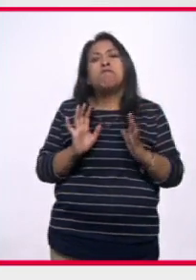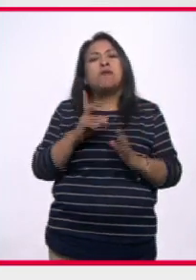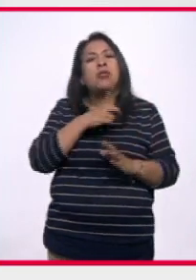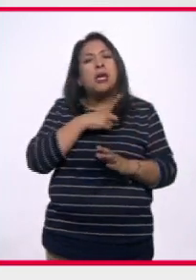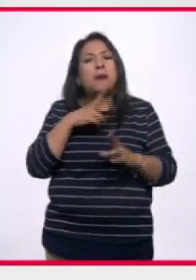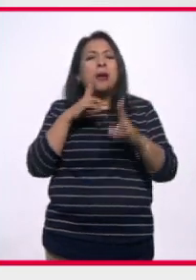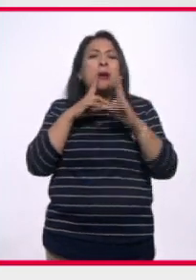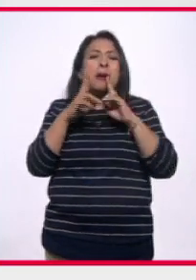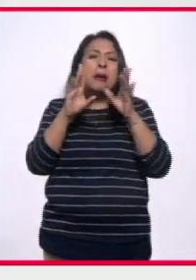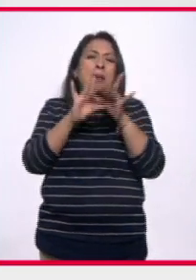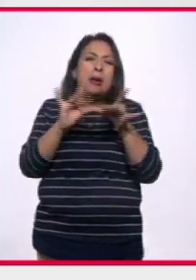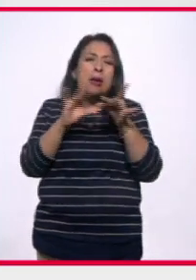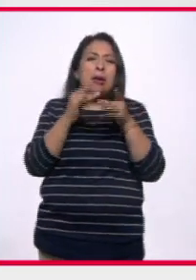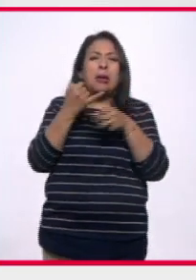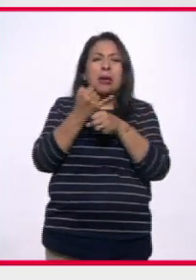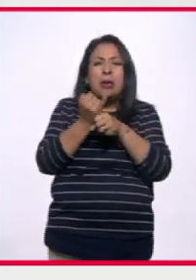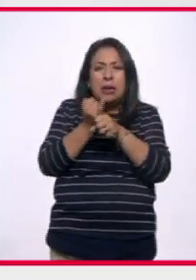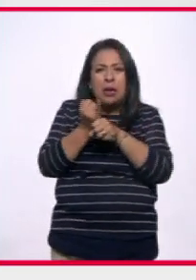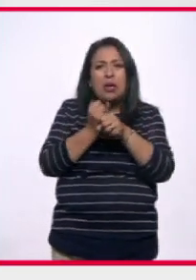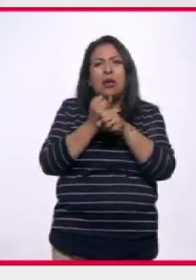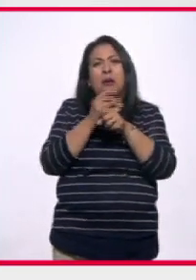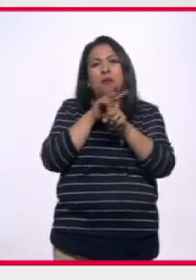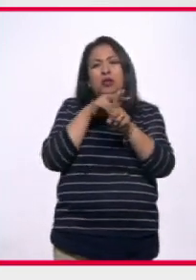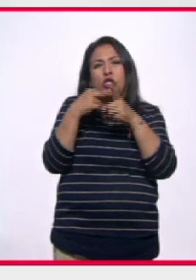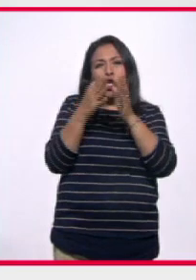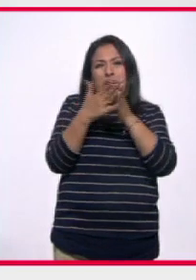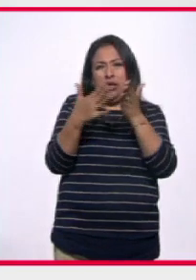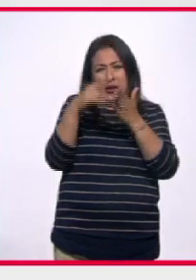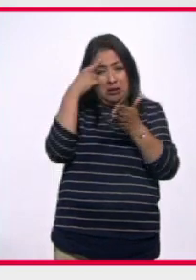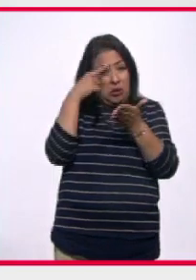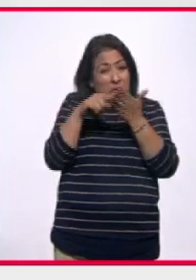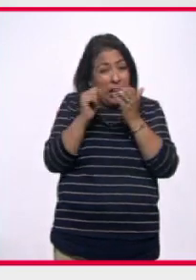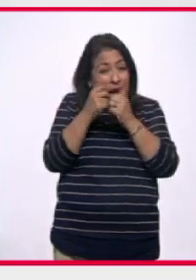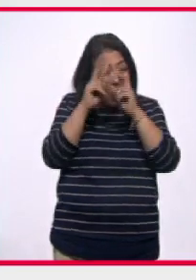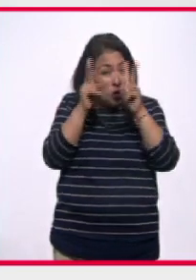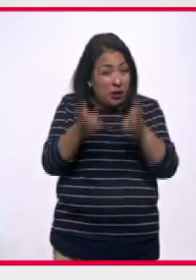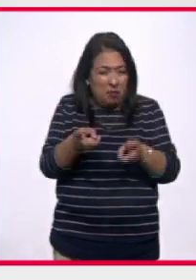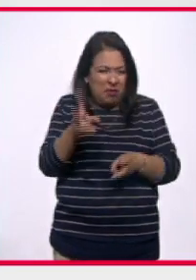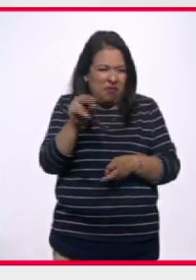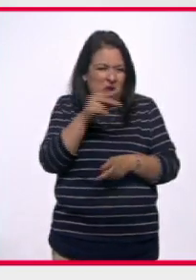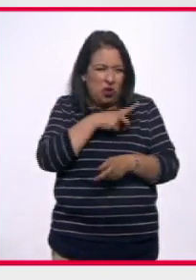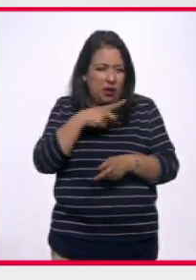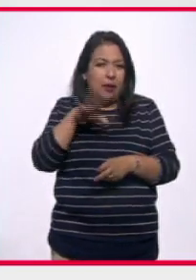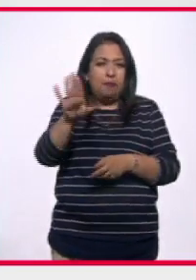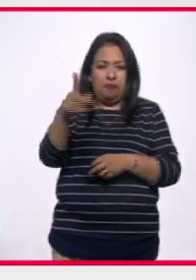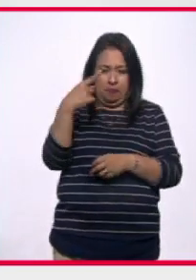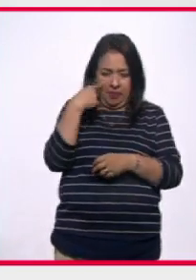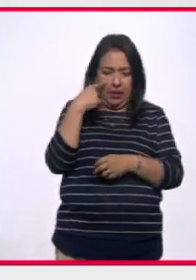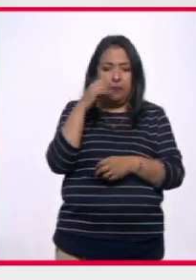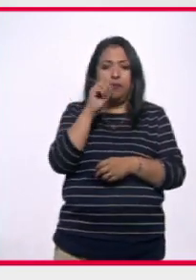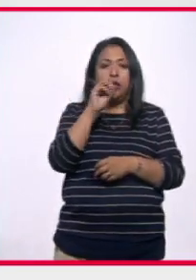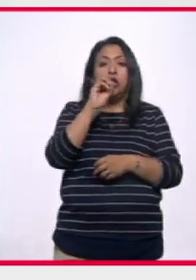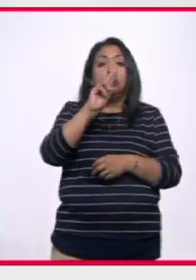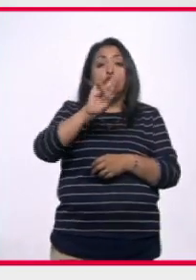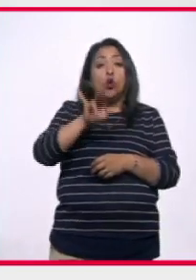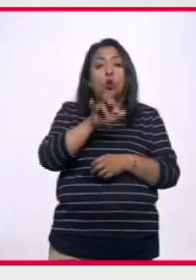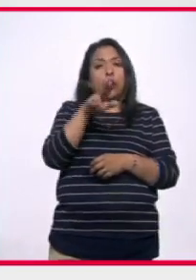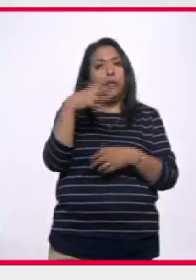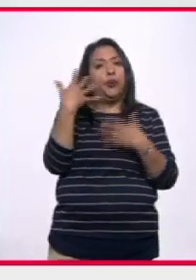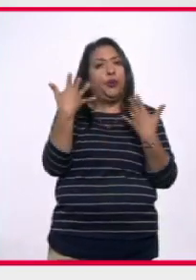narrado o analizado desde el punto de vista de la literatura de lo literario mira a sor juana es un personaje extraordinario